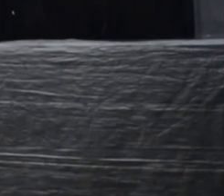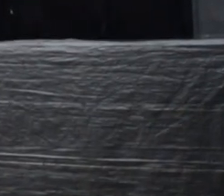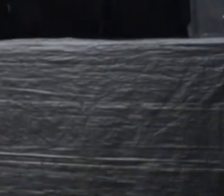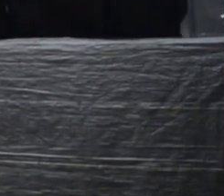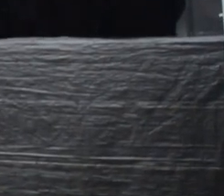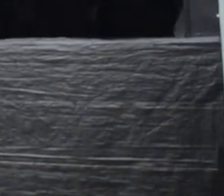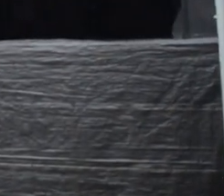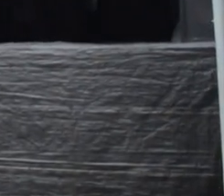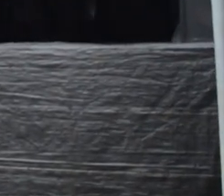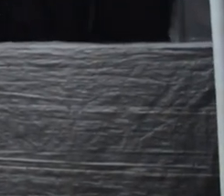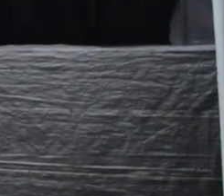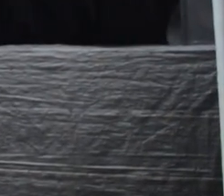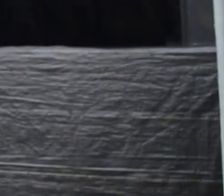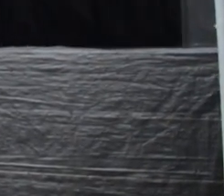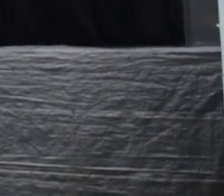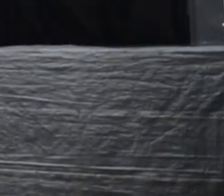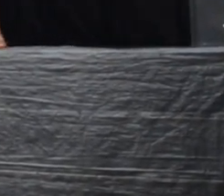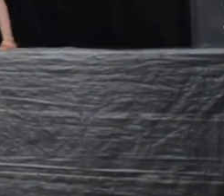¡Gracias!